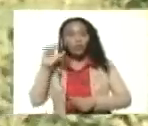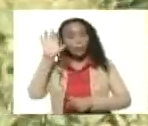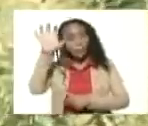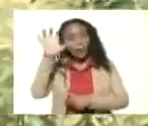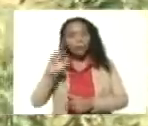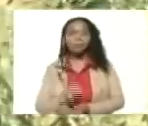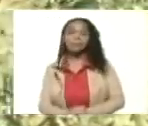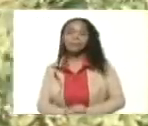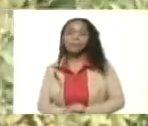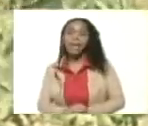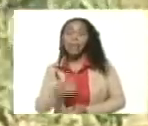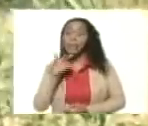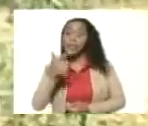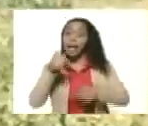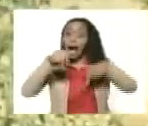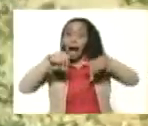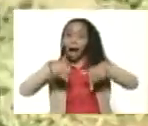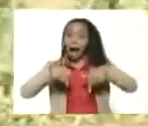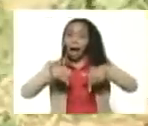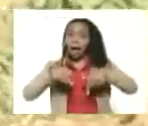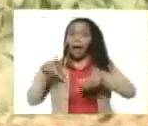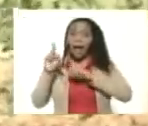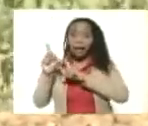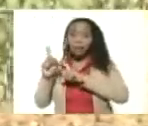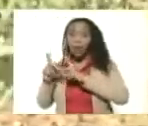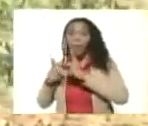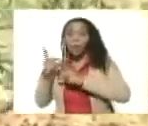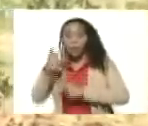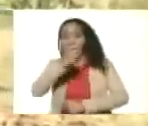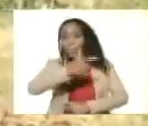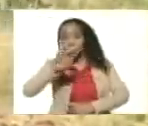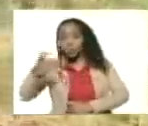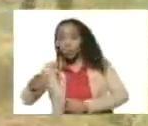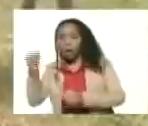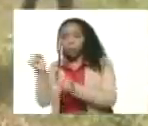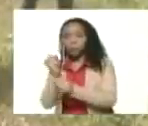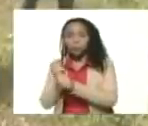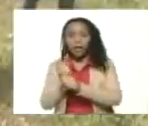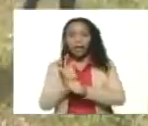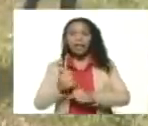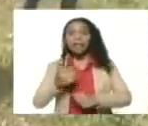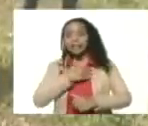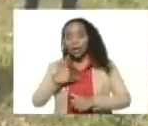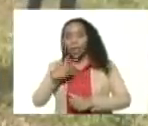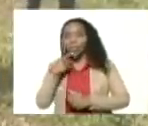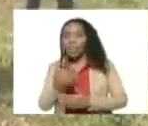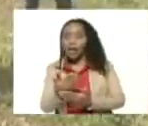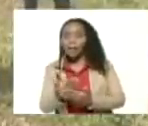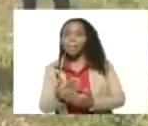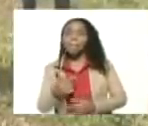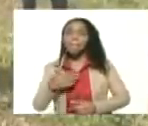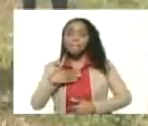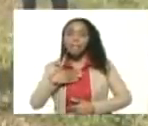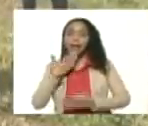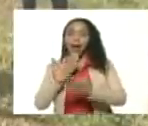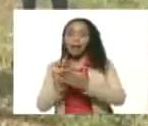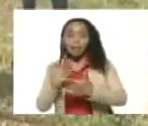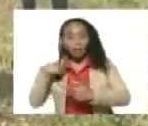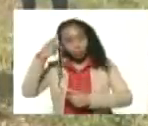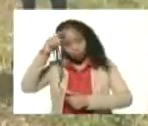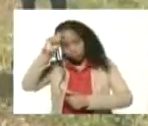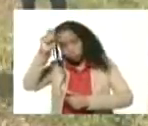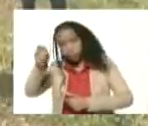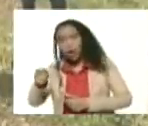país. Decirle que acá, con estos productores y productoras, a cual quiero darle mi agradecimiento, mi reconocimiento por